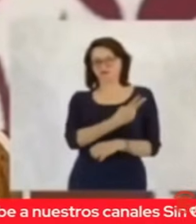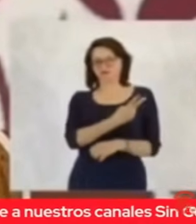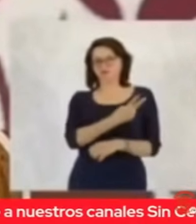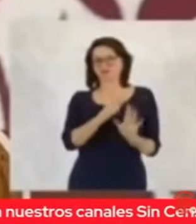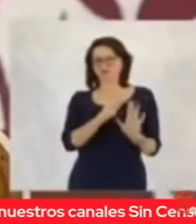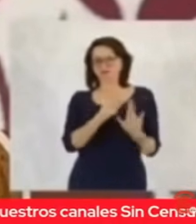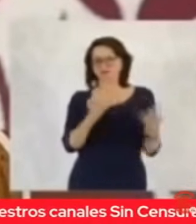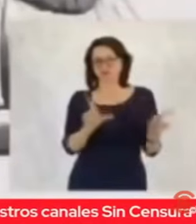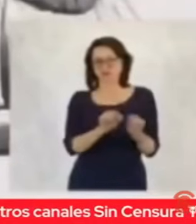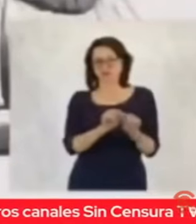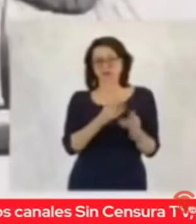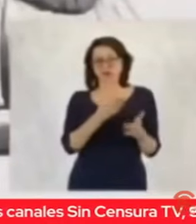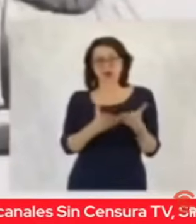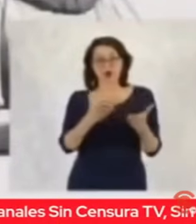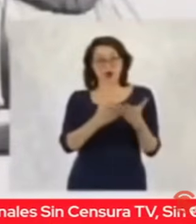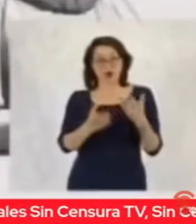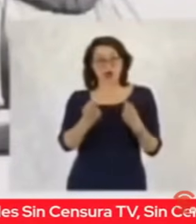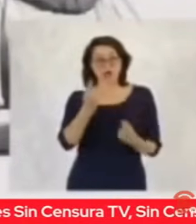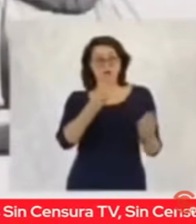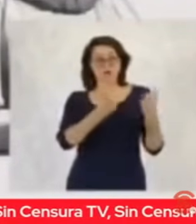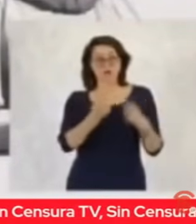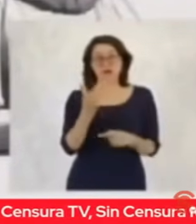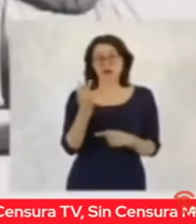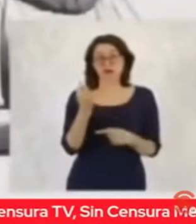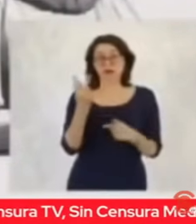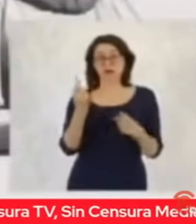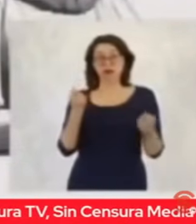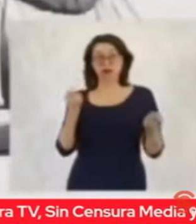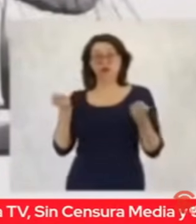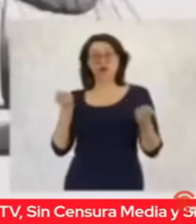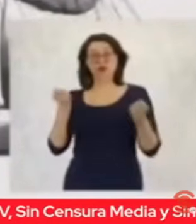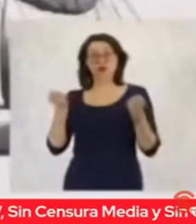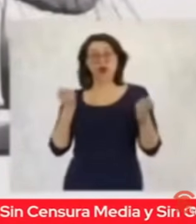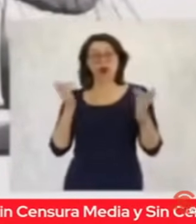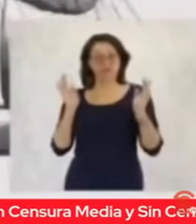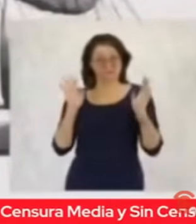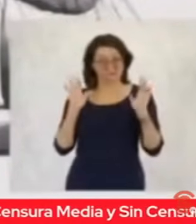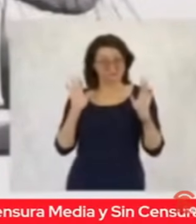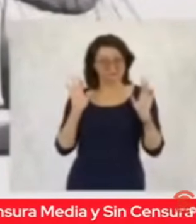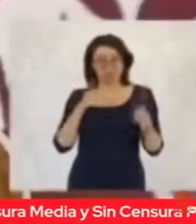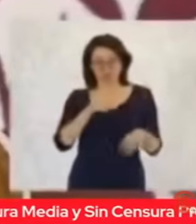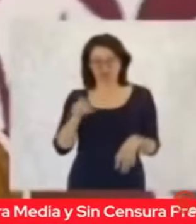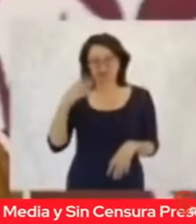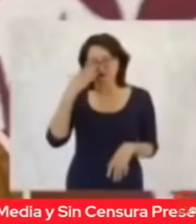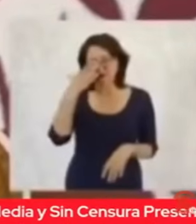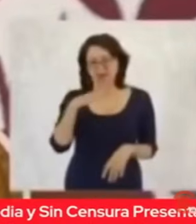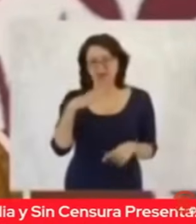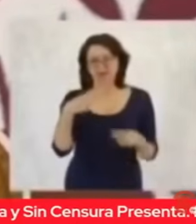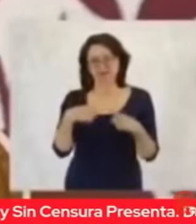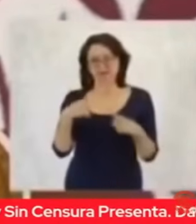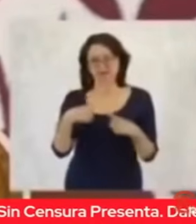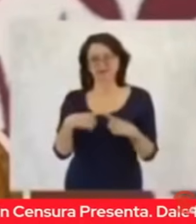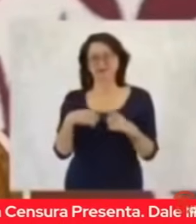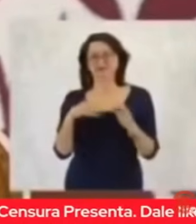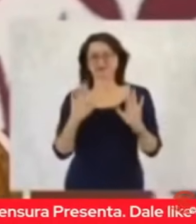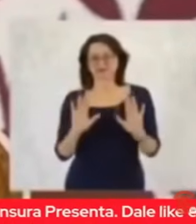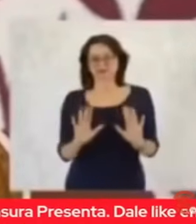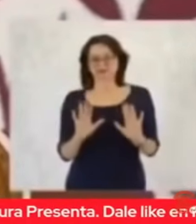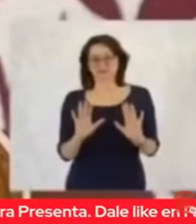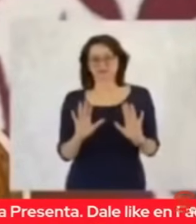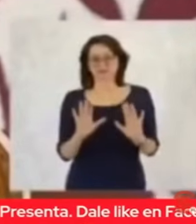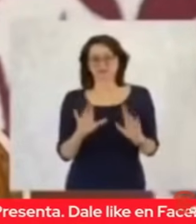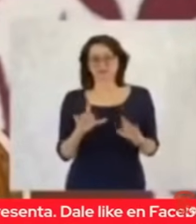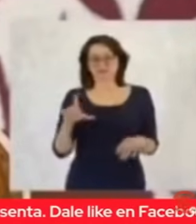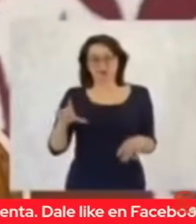Enrique Peña Nieto, que era un papanatas, no, son gobernantes que conocen, que tienen argumentos, que están trabajando con muchísimo